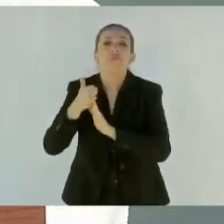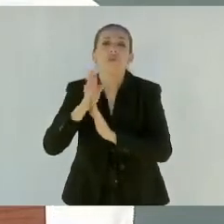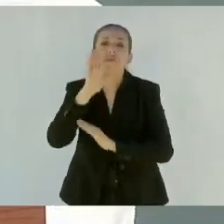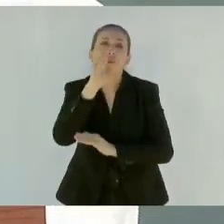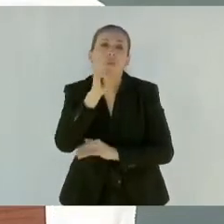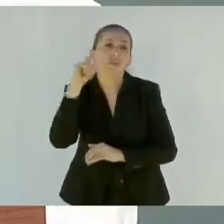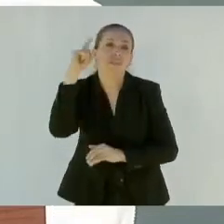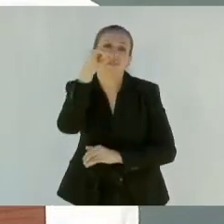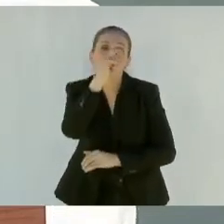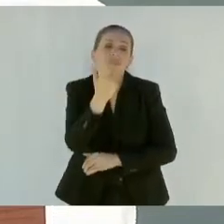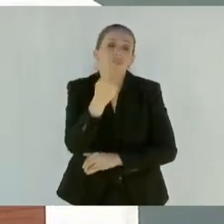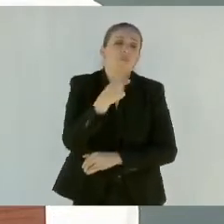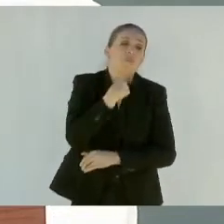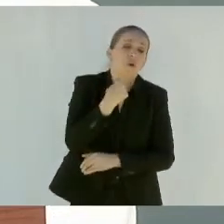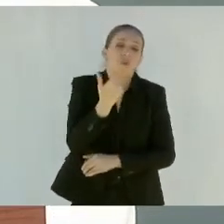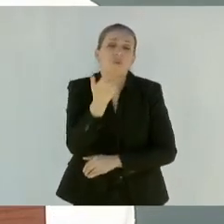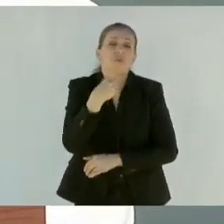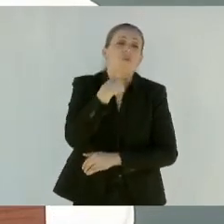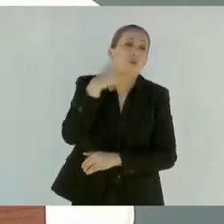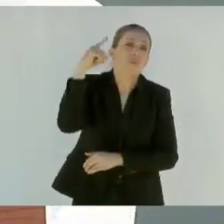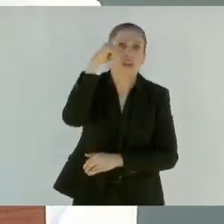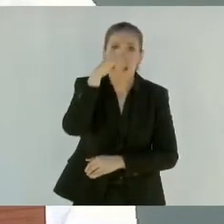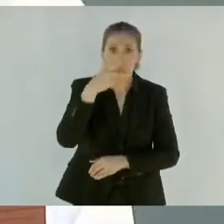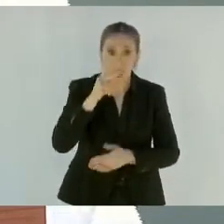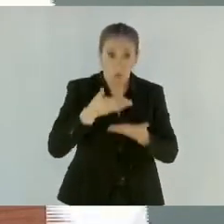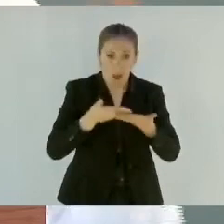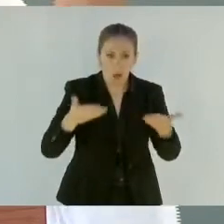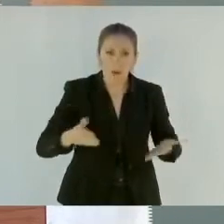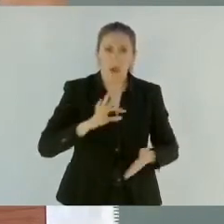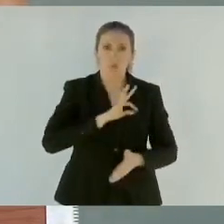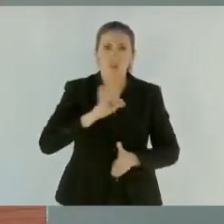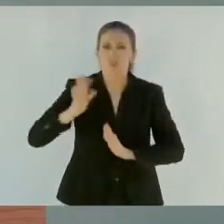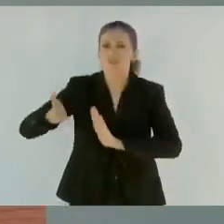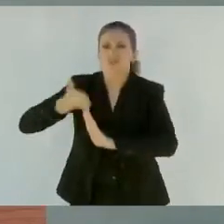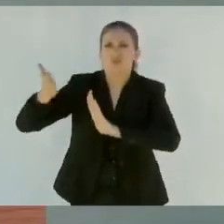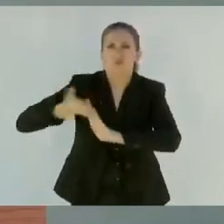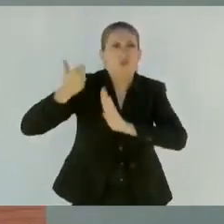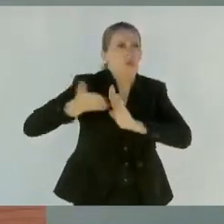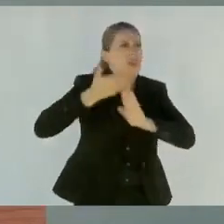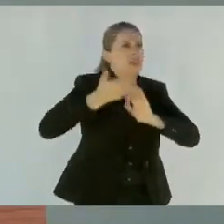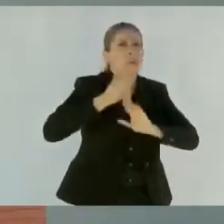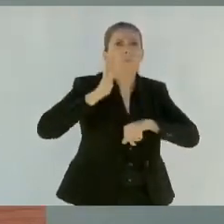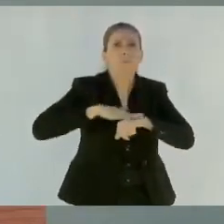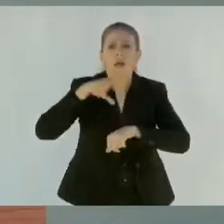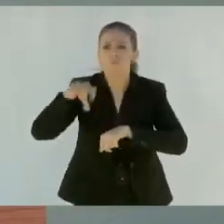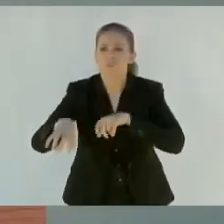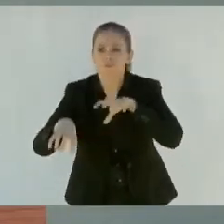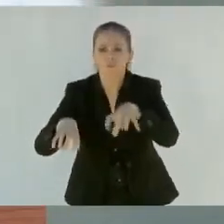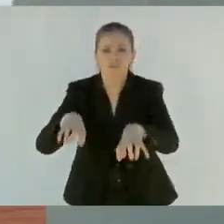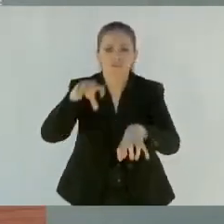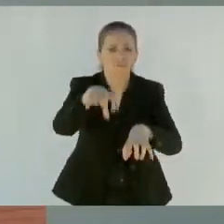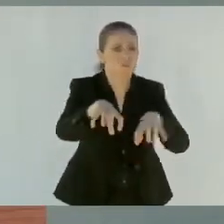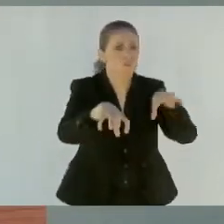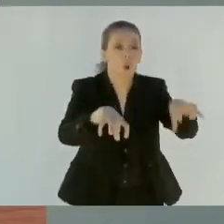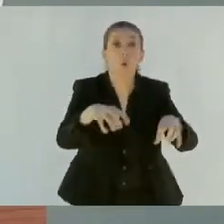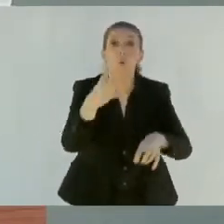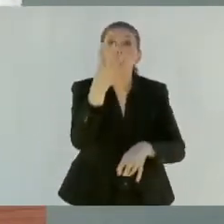nosotros hacemos 4 cuarteles y antes se hacía 1, alcanzaba para 1. Y